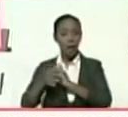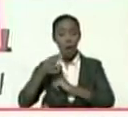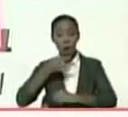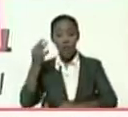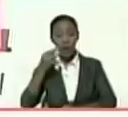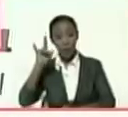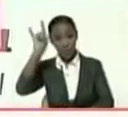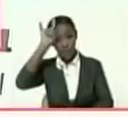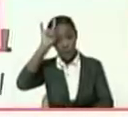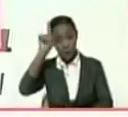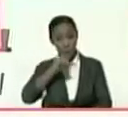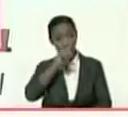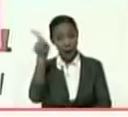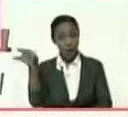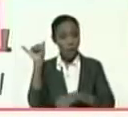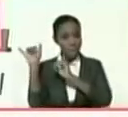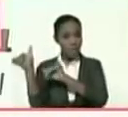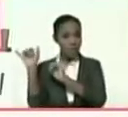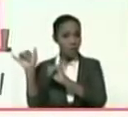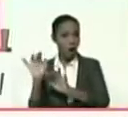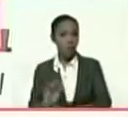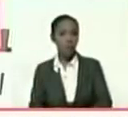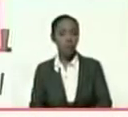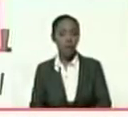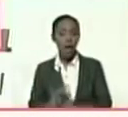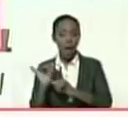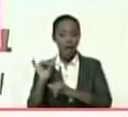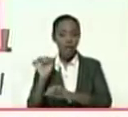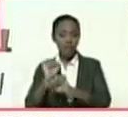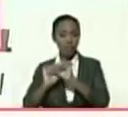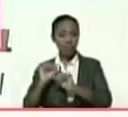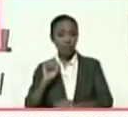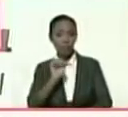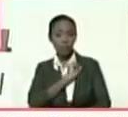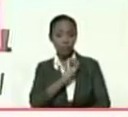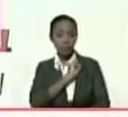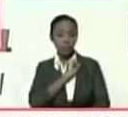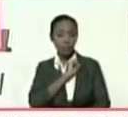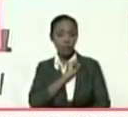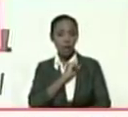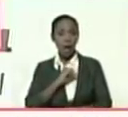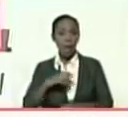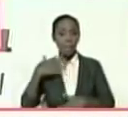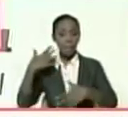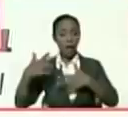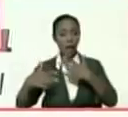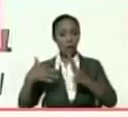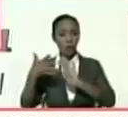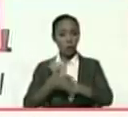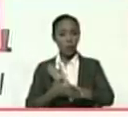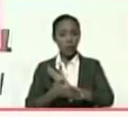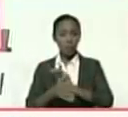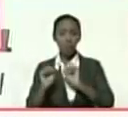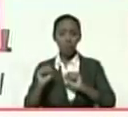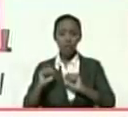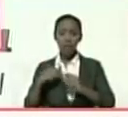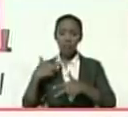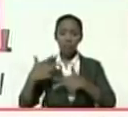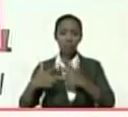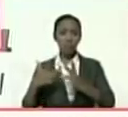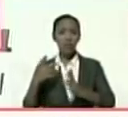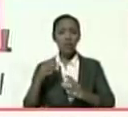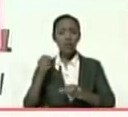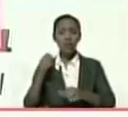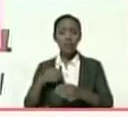son ellos mismos, lo que ellos le tienen tanto terror, que llaman los colectivos. Y los colectivos sí saldrán a defender la Revolución Bolivariana,